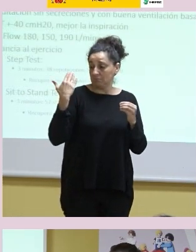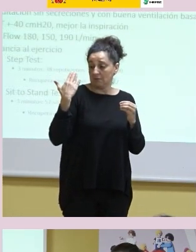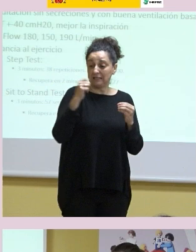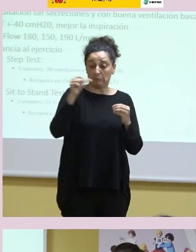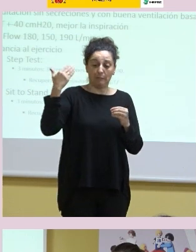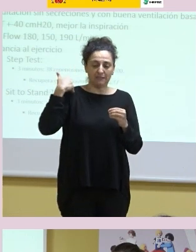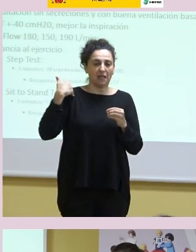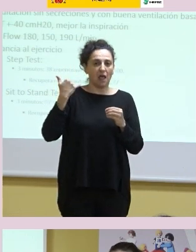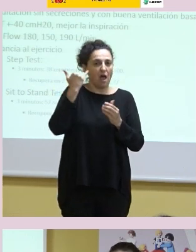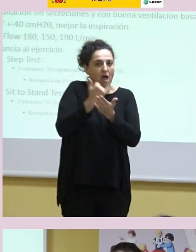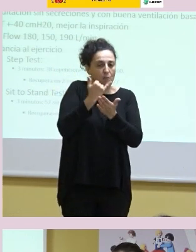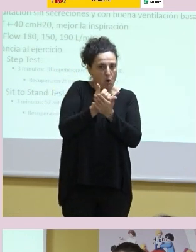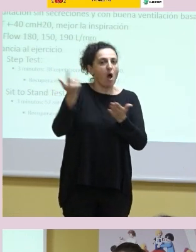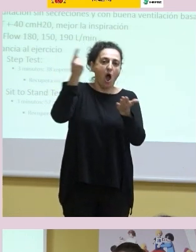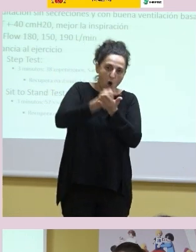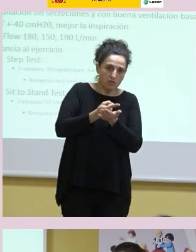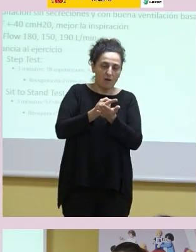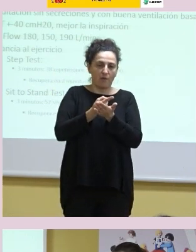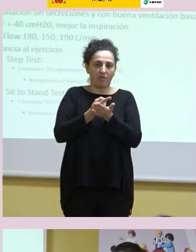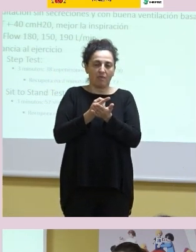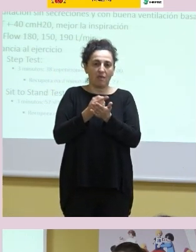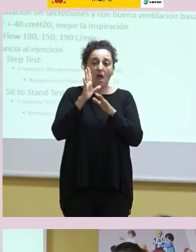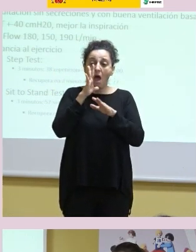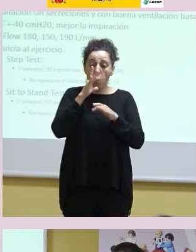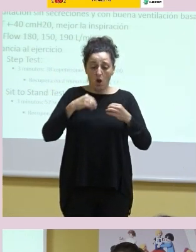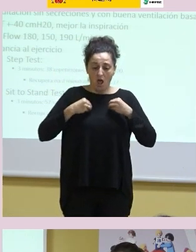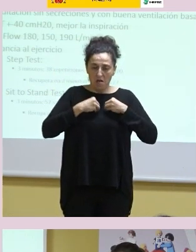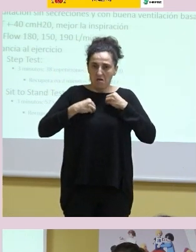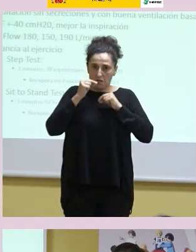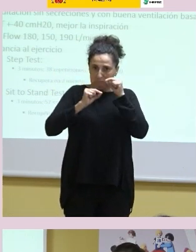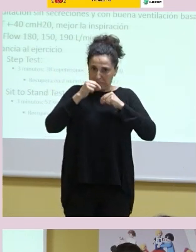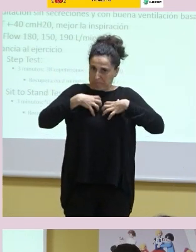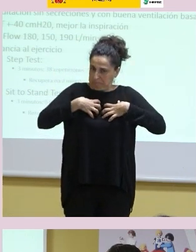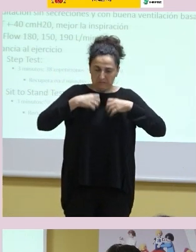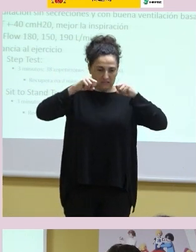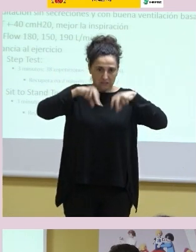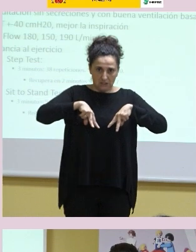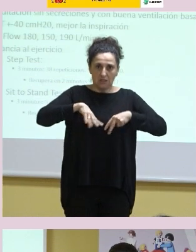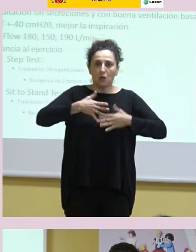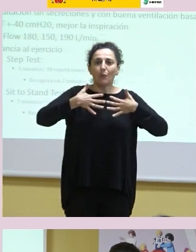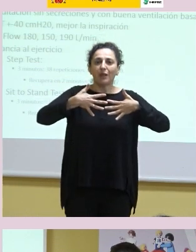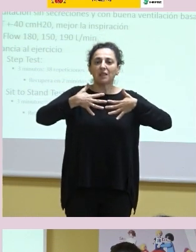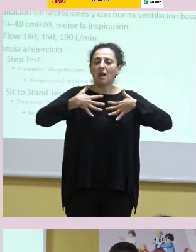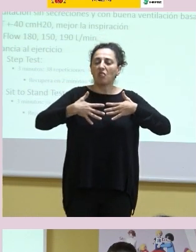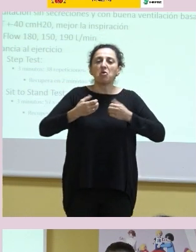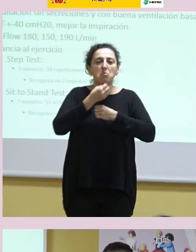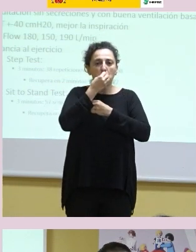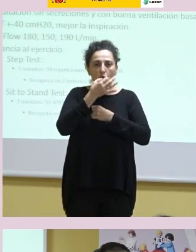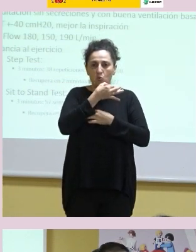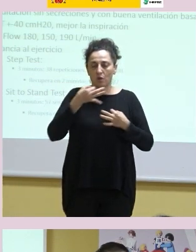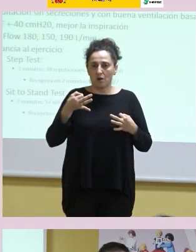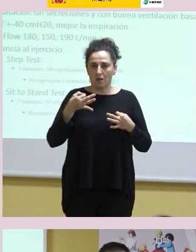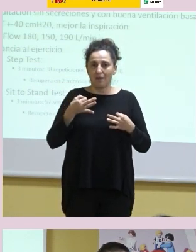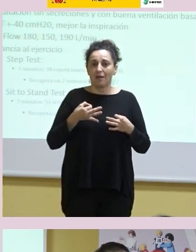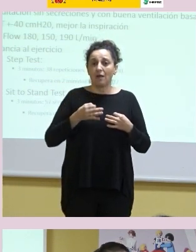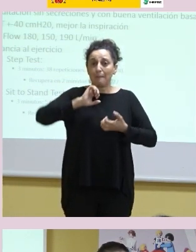aquí. En este momento el paciente está sin secreciones y con buena ventilación basal. Hemos subido en 10